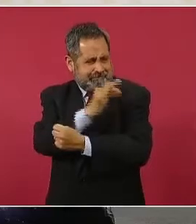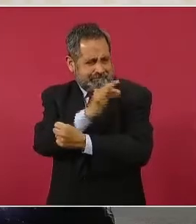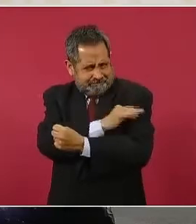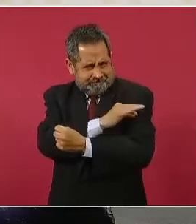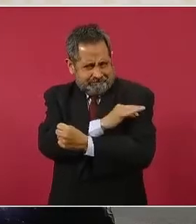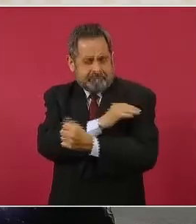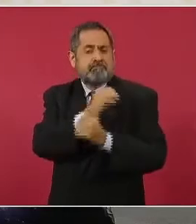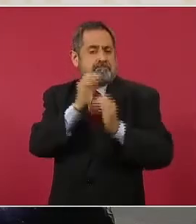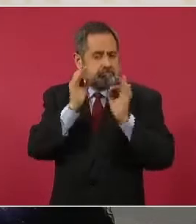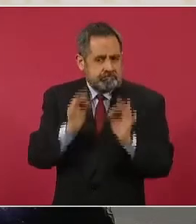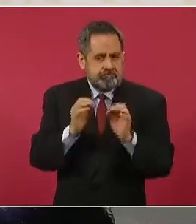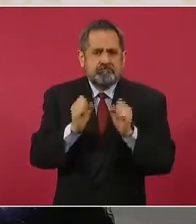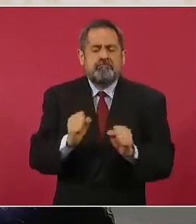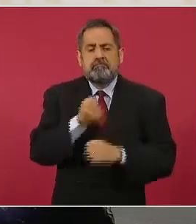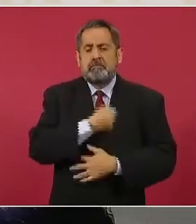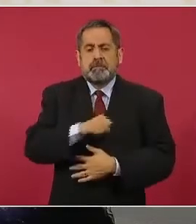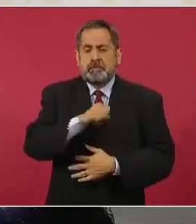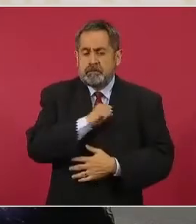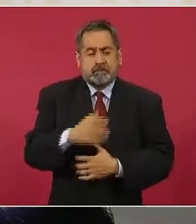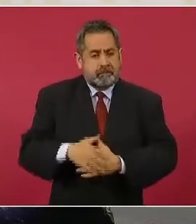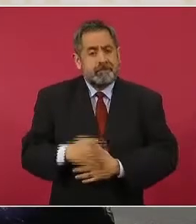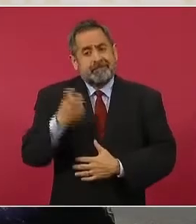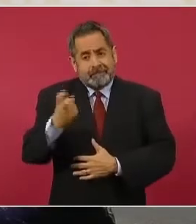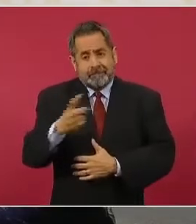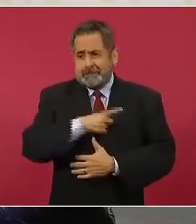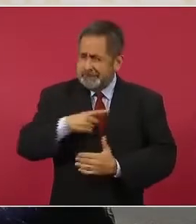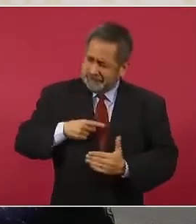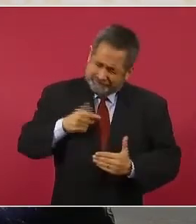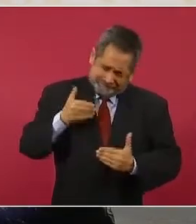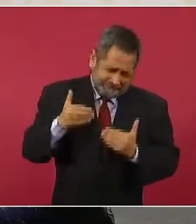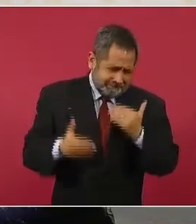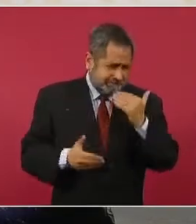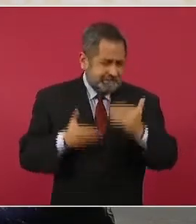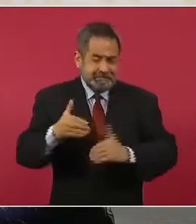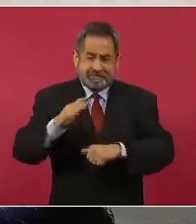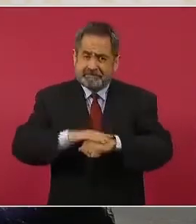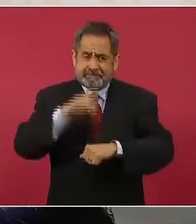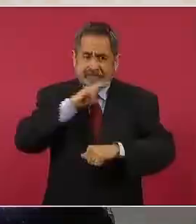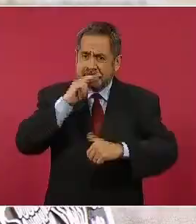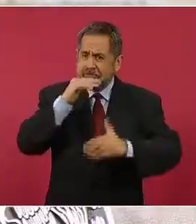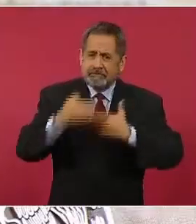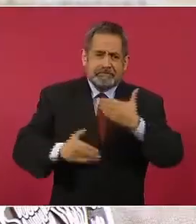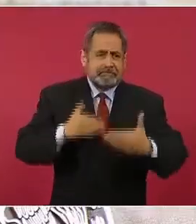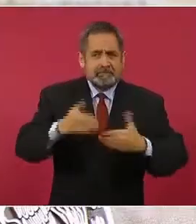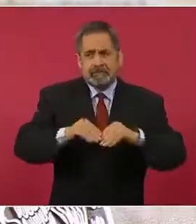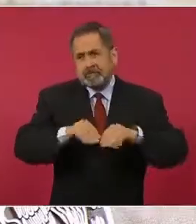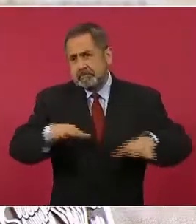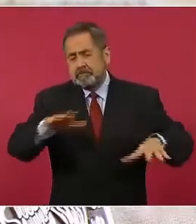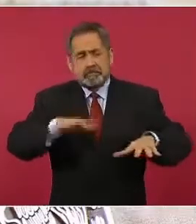porque hay quienes le piensan, ya tengo la primera y estoy pensando